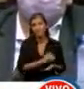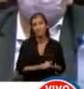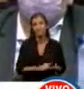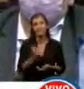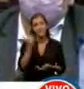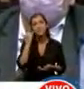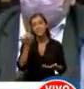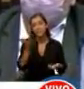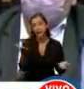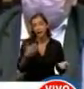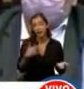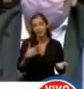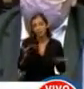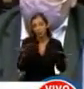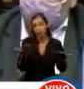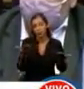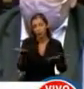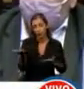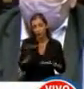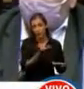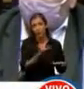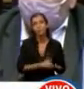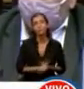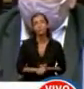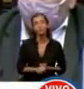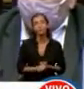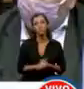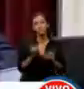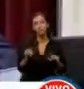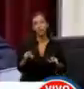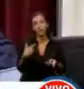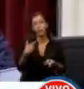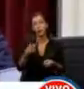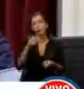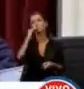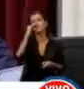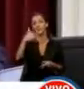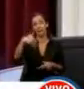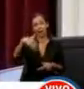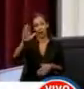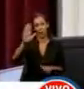ya le está dispensado, ya le va a llegar el mensaje.